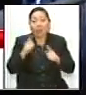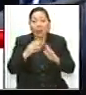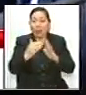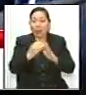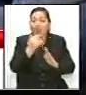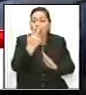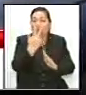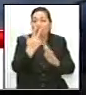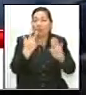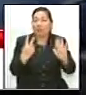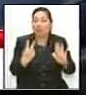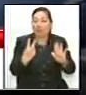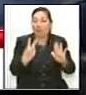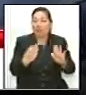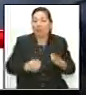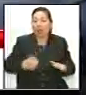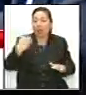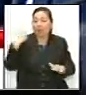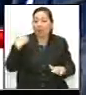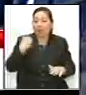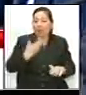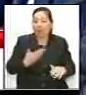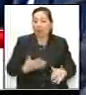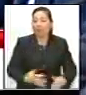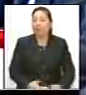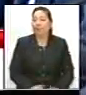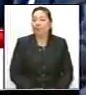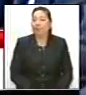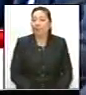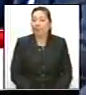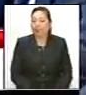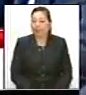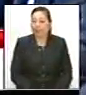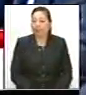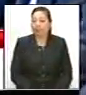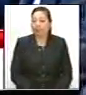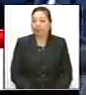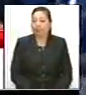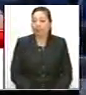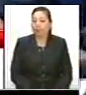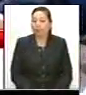artículo 37, le compete al oficial mayor. Gracias. Puede continuar.